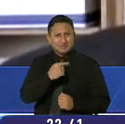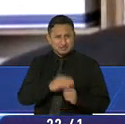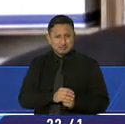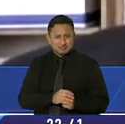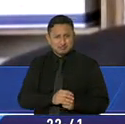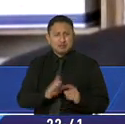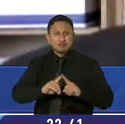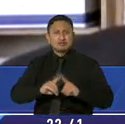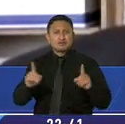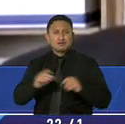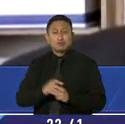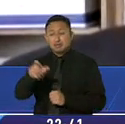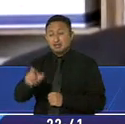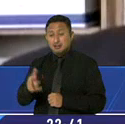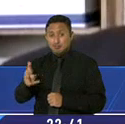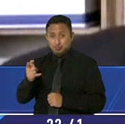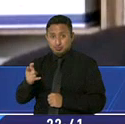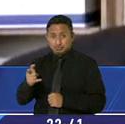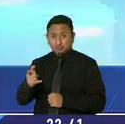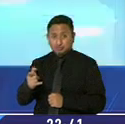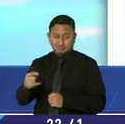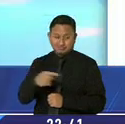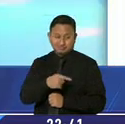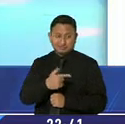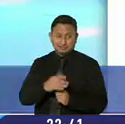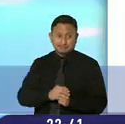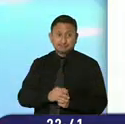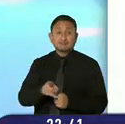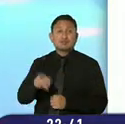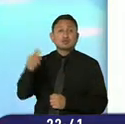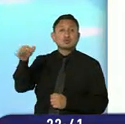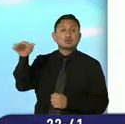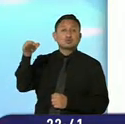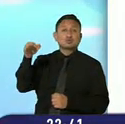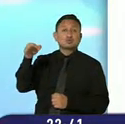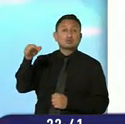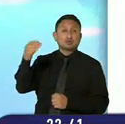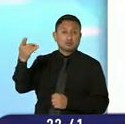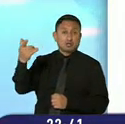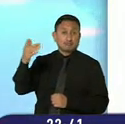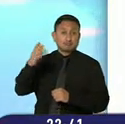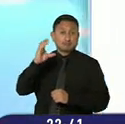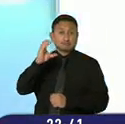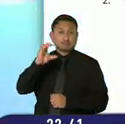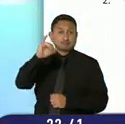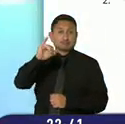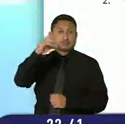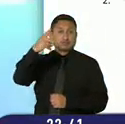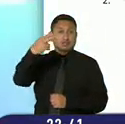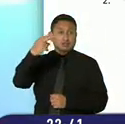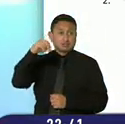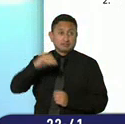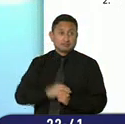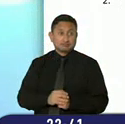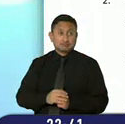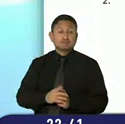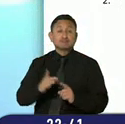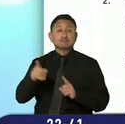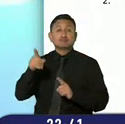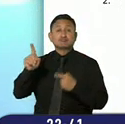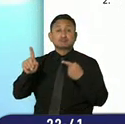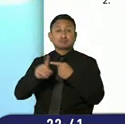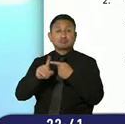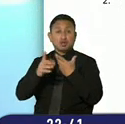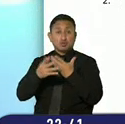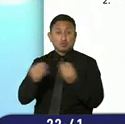que la muerte de una persona. En el documento, la CIDH señala que la desaparición del señor Garzón Guzmán sucedió en un contexto